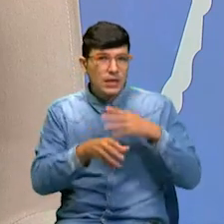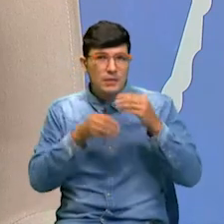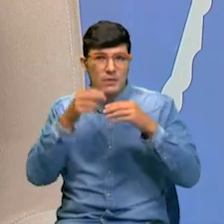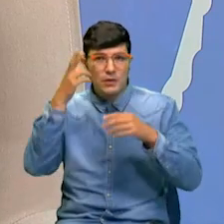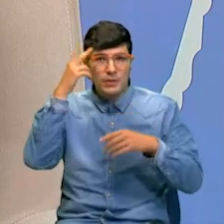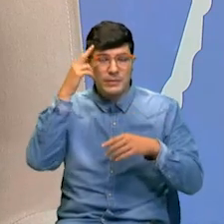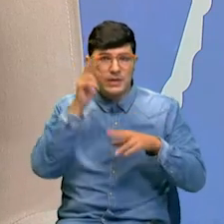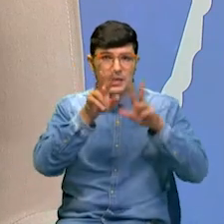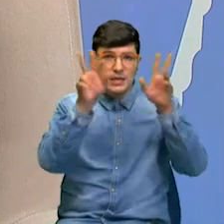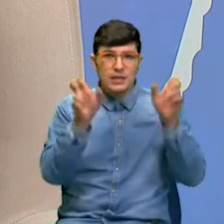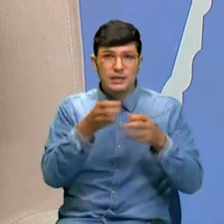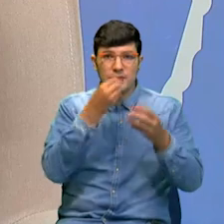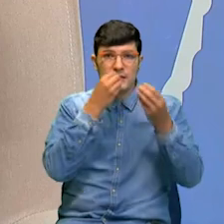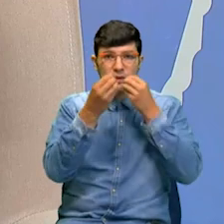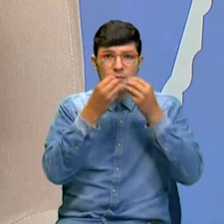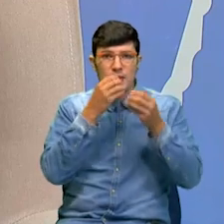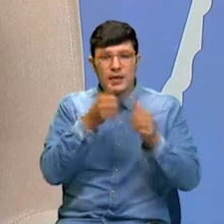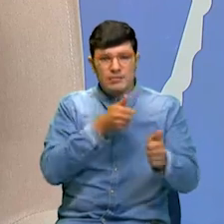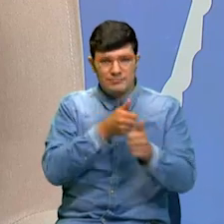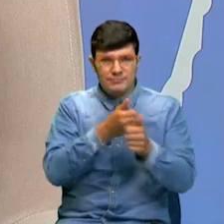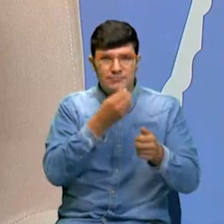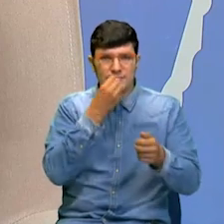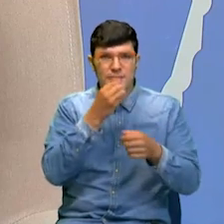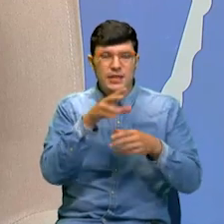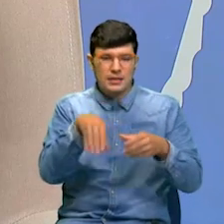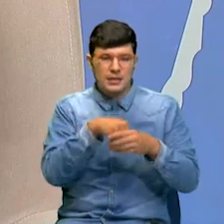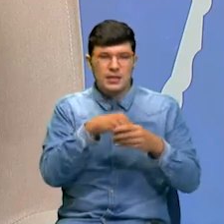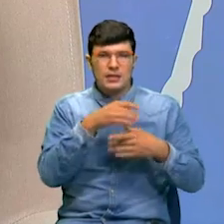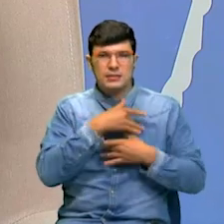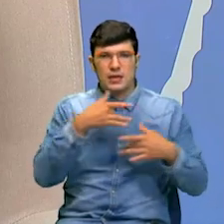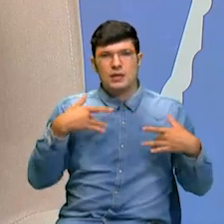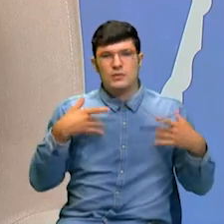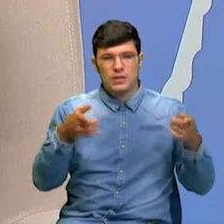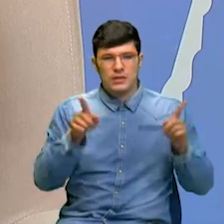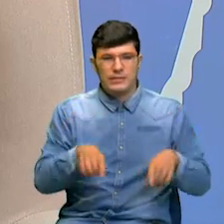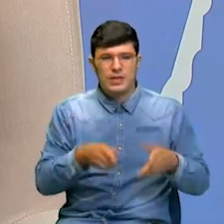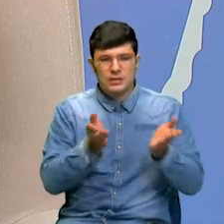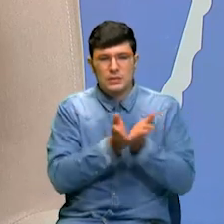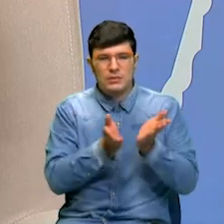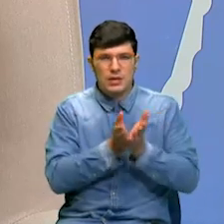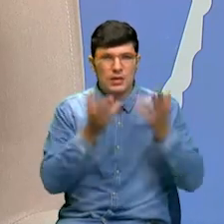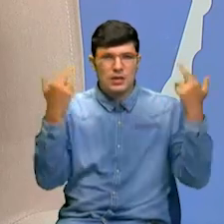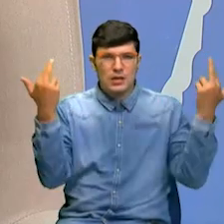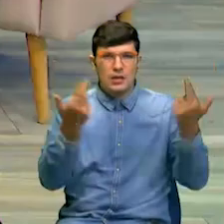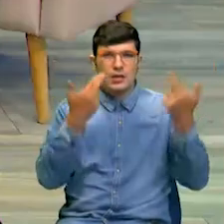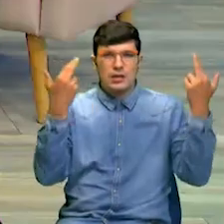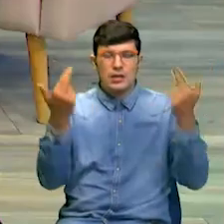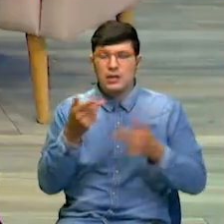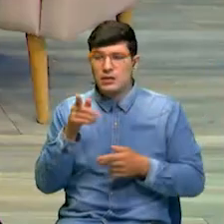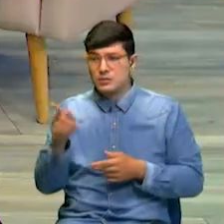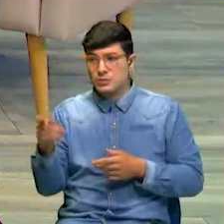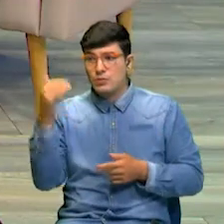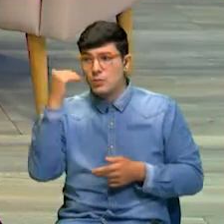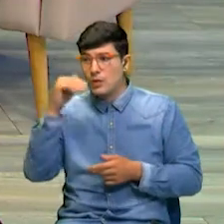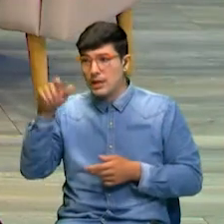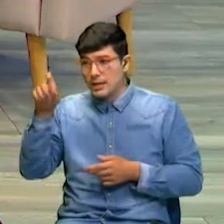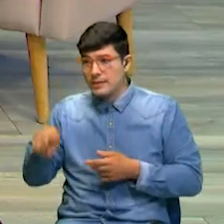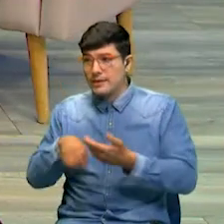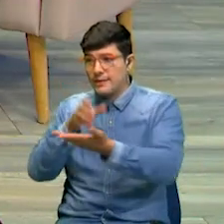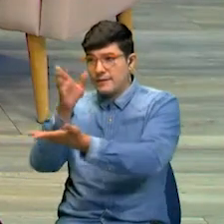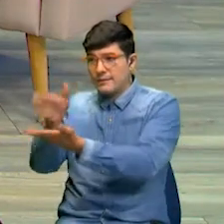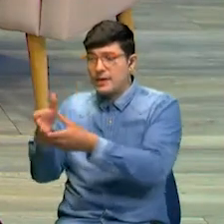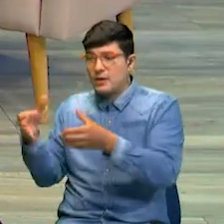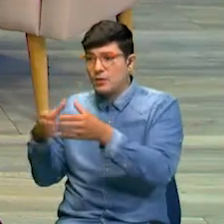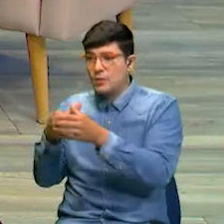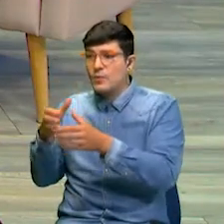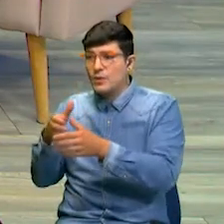de alimentos está inmerso la salud y la educación, la recreación. Si la señora debe acercarse a una comisaría